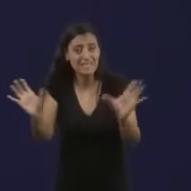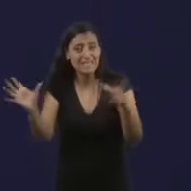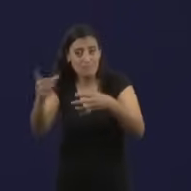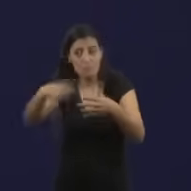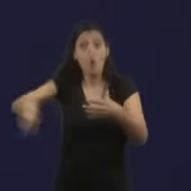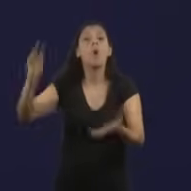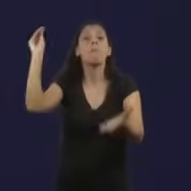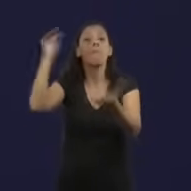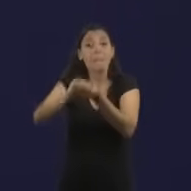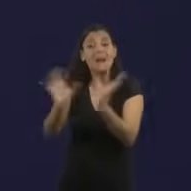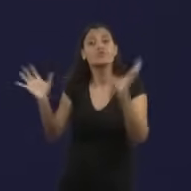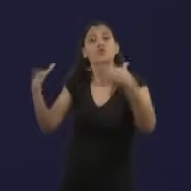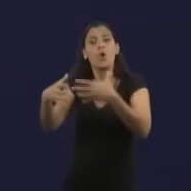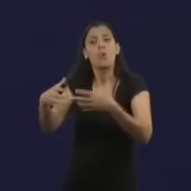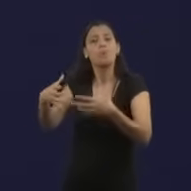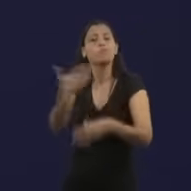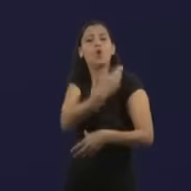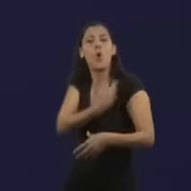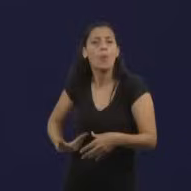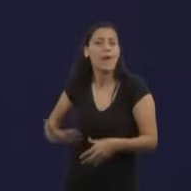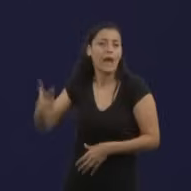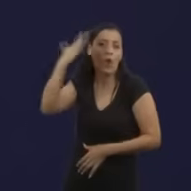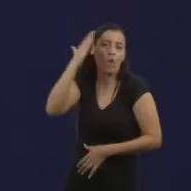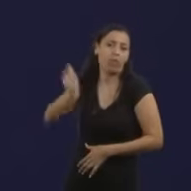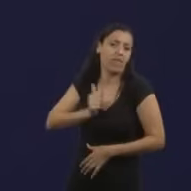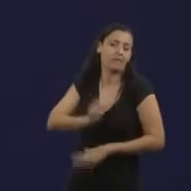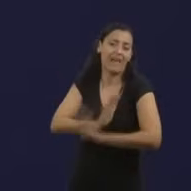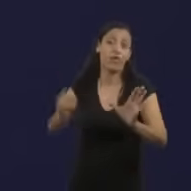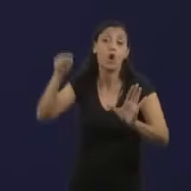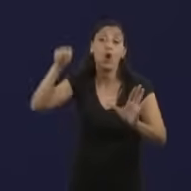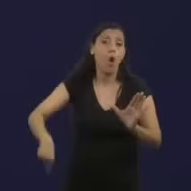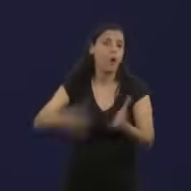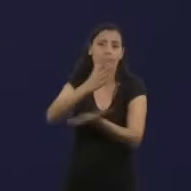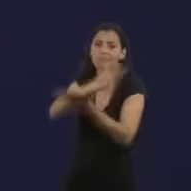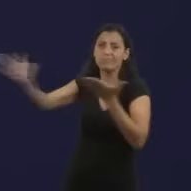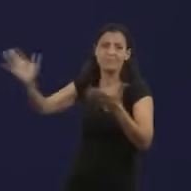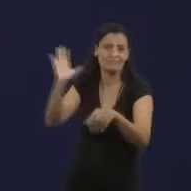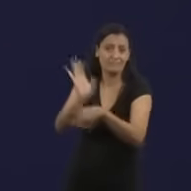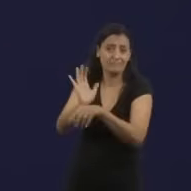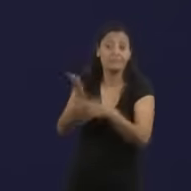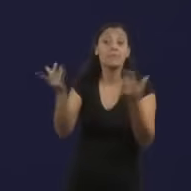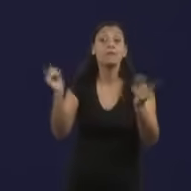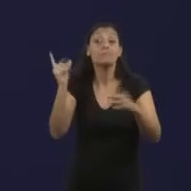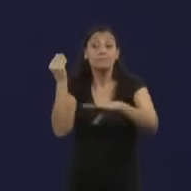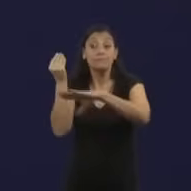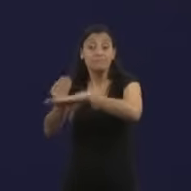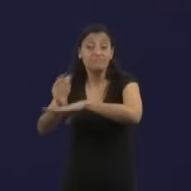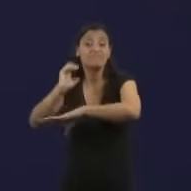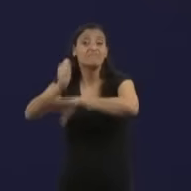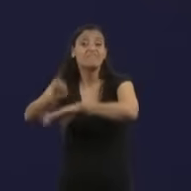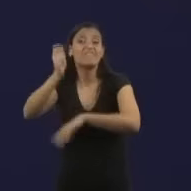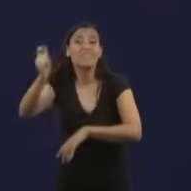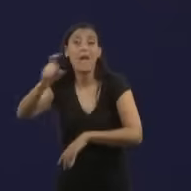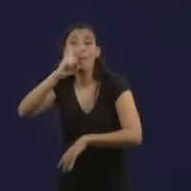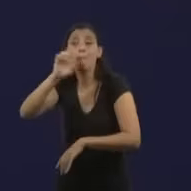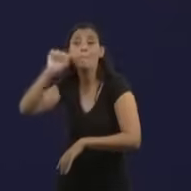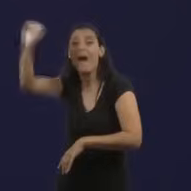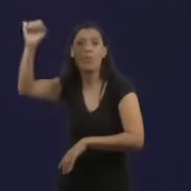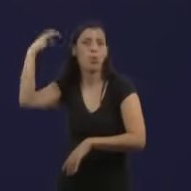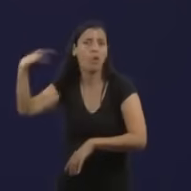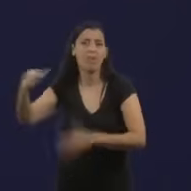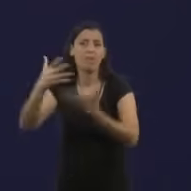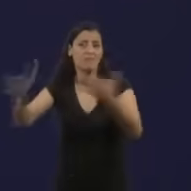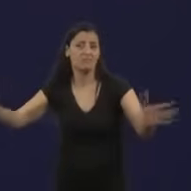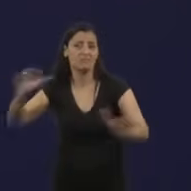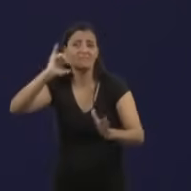dictatorial que hoy el pueblo venezolano decidió rechazarlo y el dictador maduro tiene que hacerse un lado después